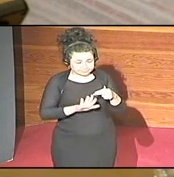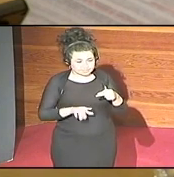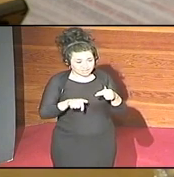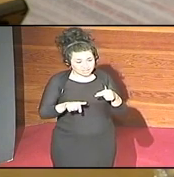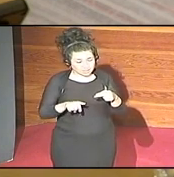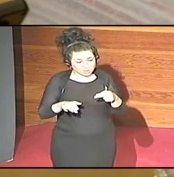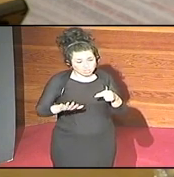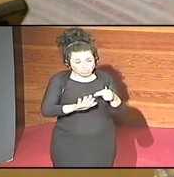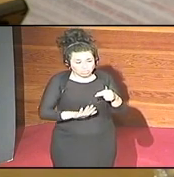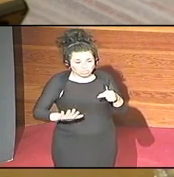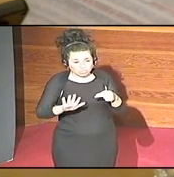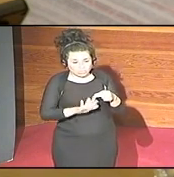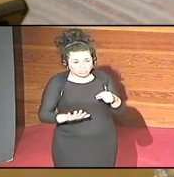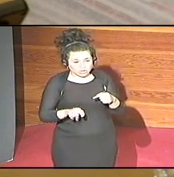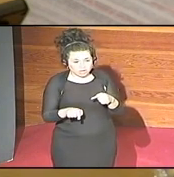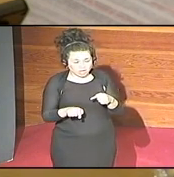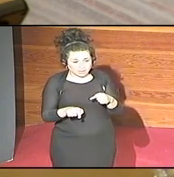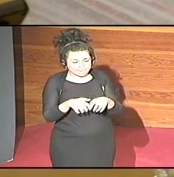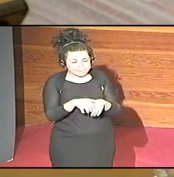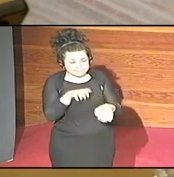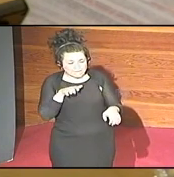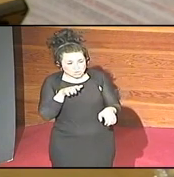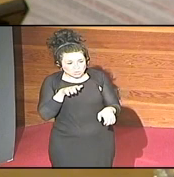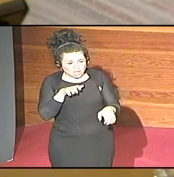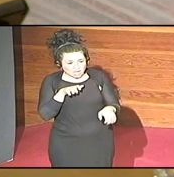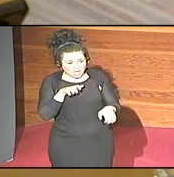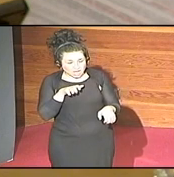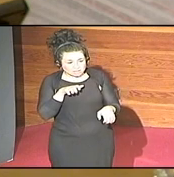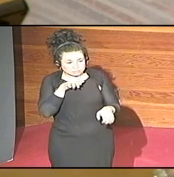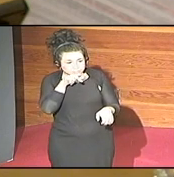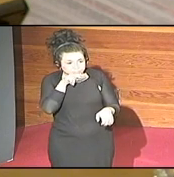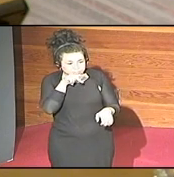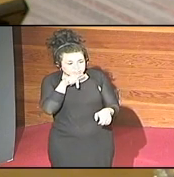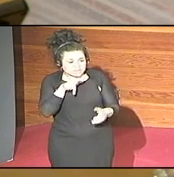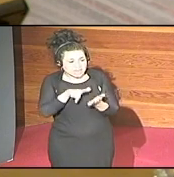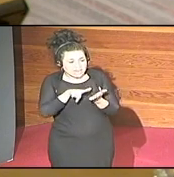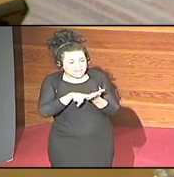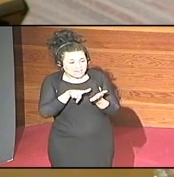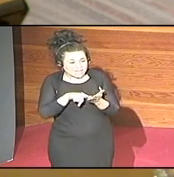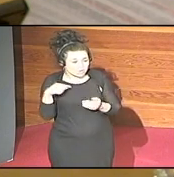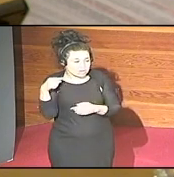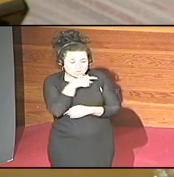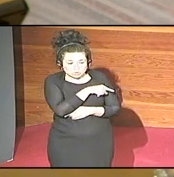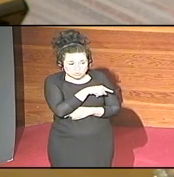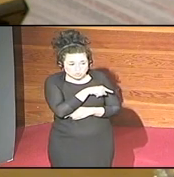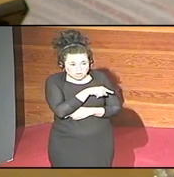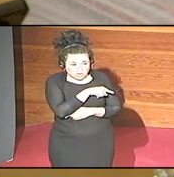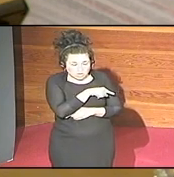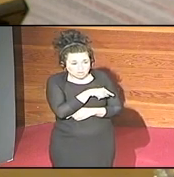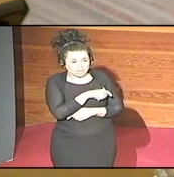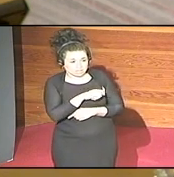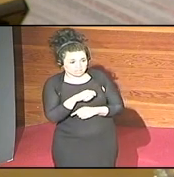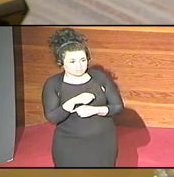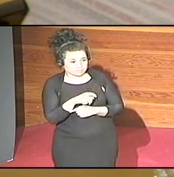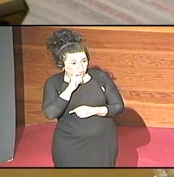cual hay una mayoría de población rusófona, por cierto, también ucraniana, ucranianos y rusos rusófonos.